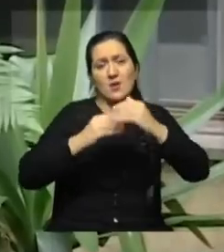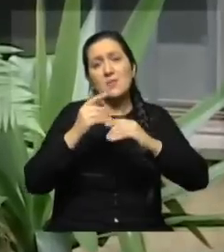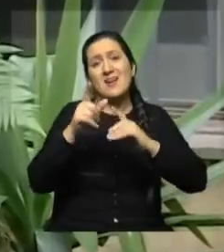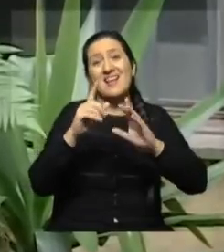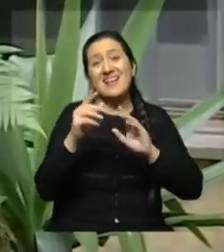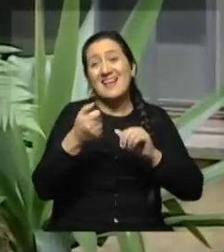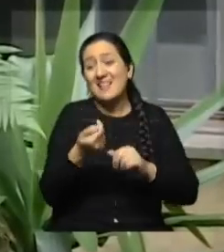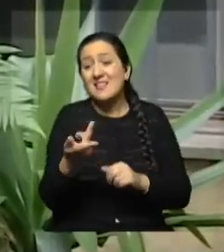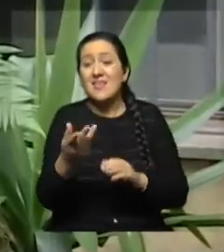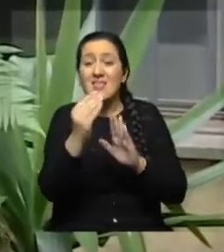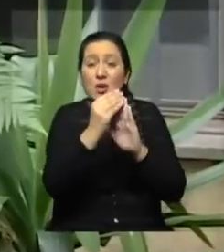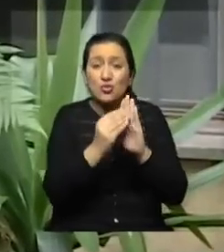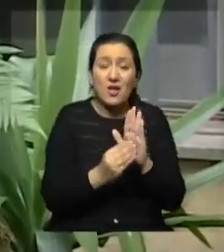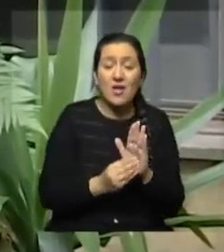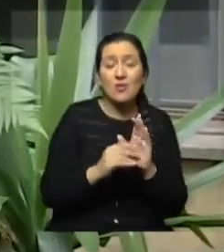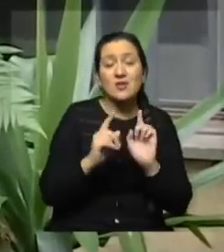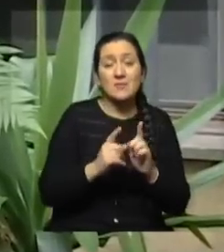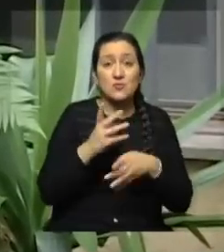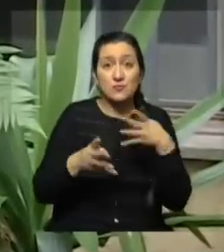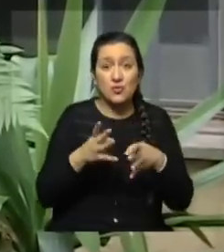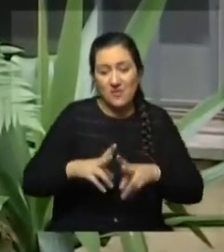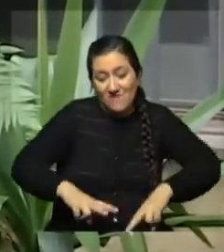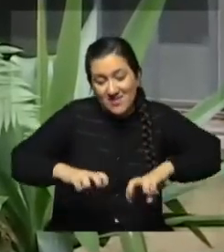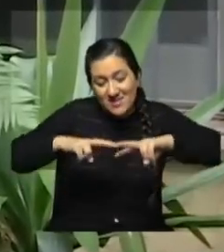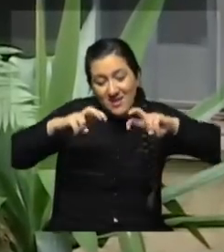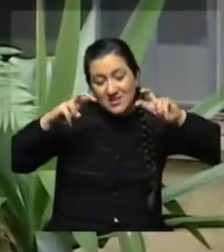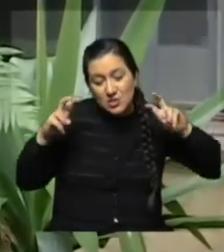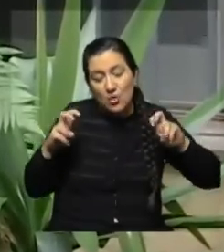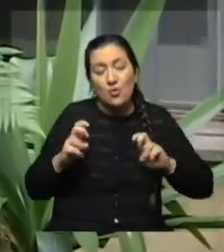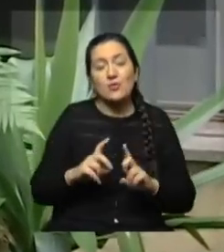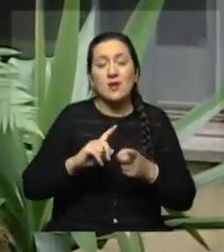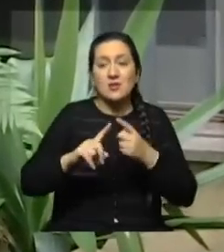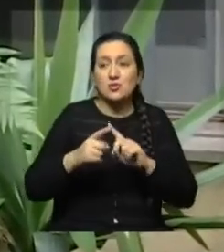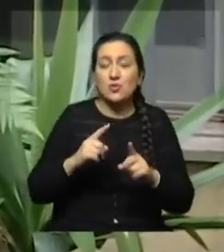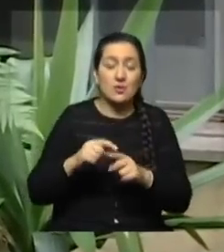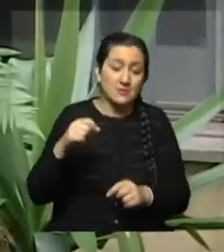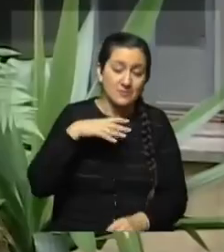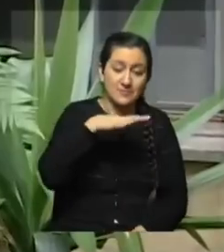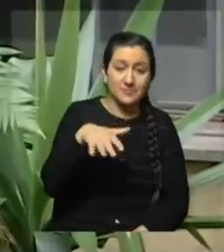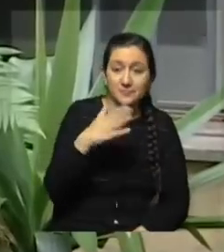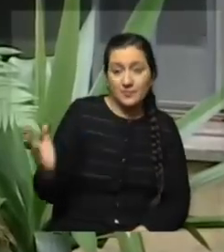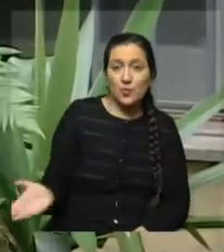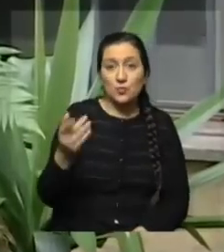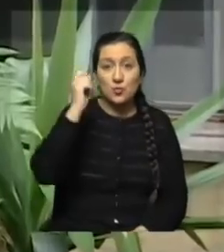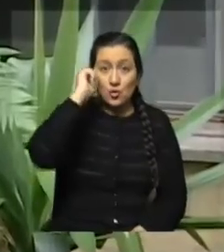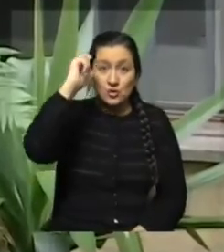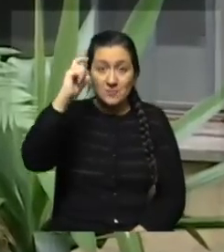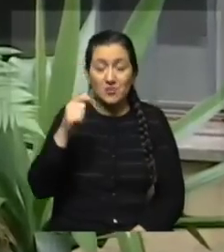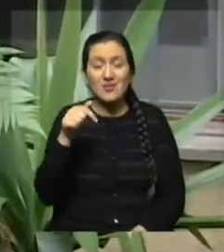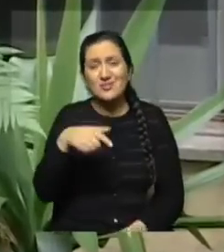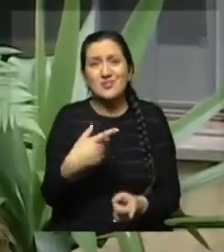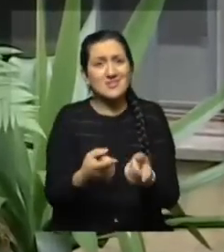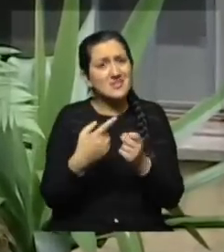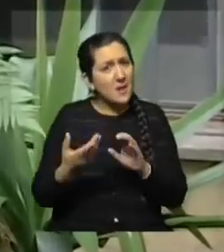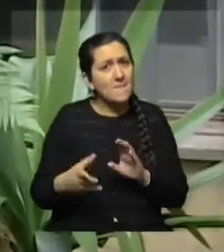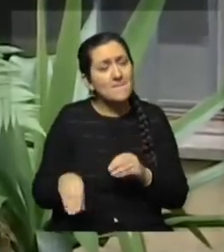matrícula estudiantil para más en sus funciones de investigación de vinculación con la sociedad de producción de conocimiento Por lo cual esto requiere